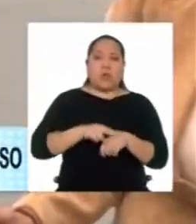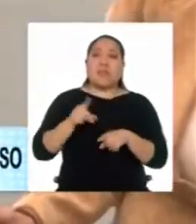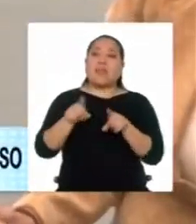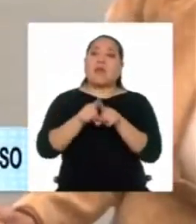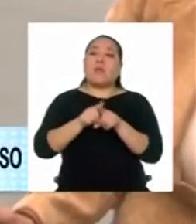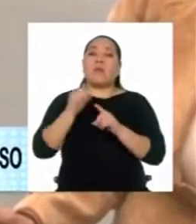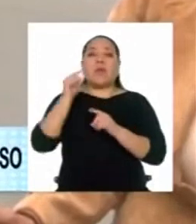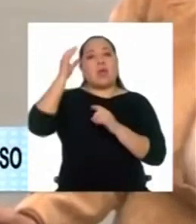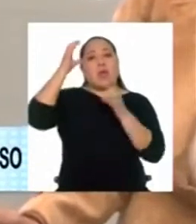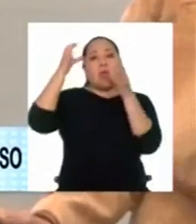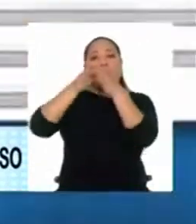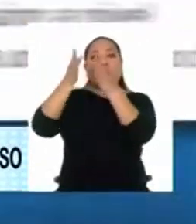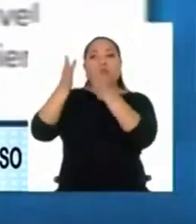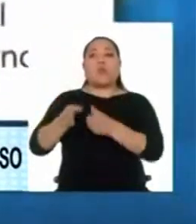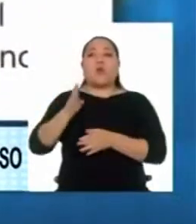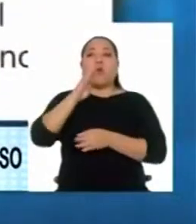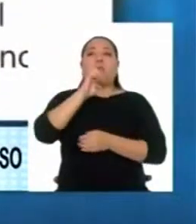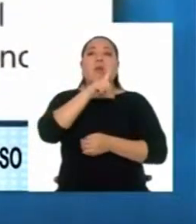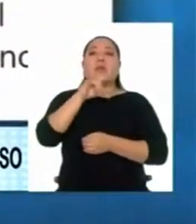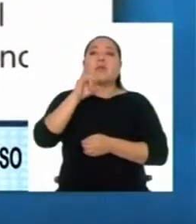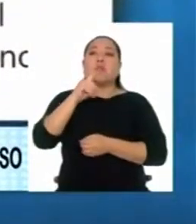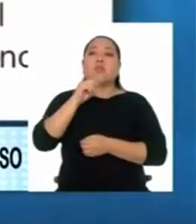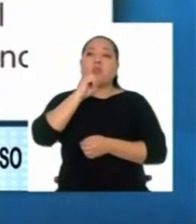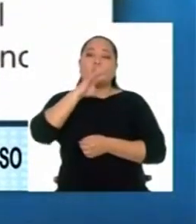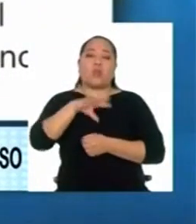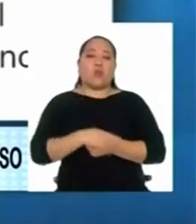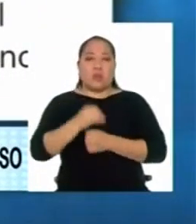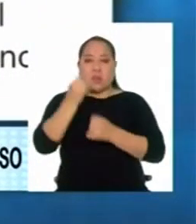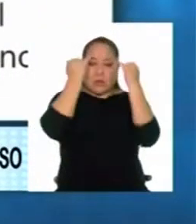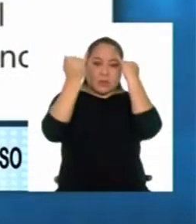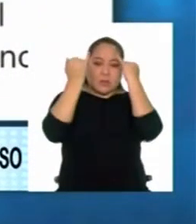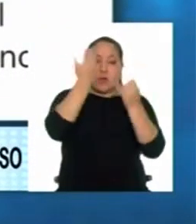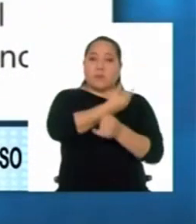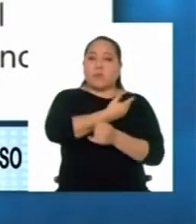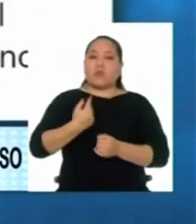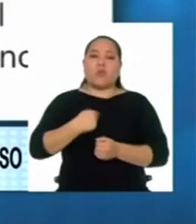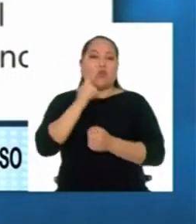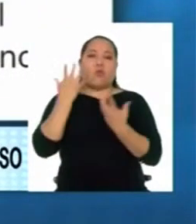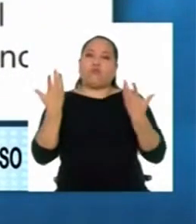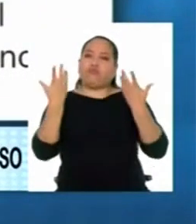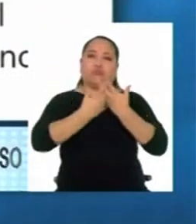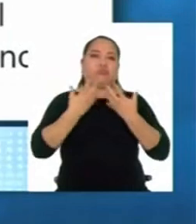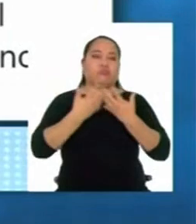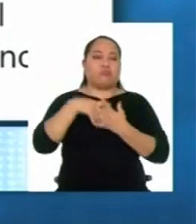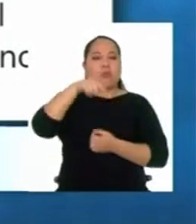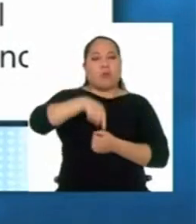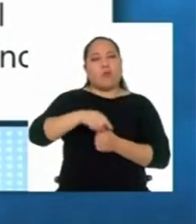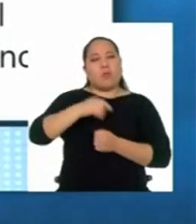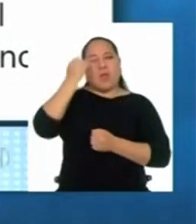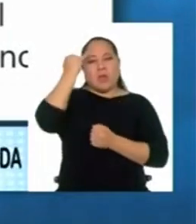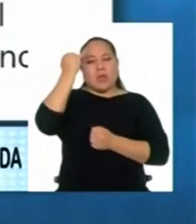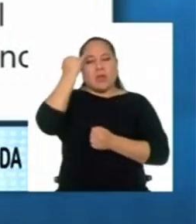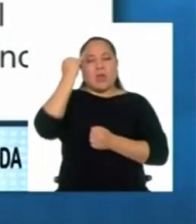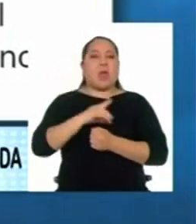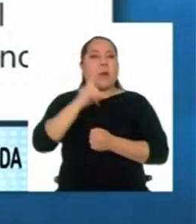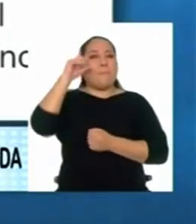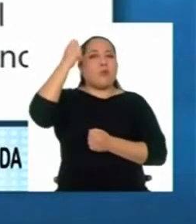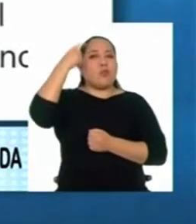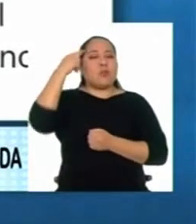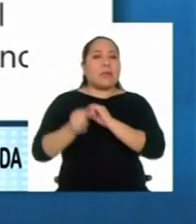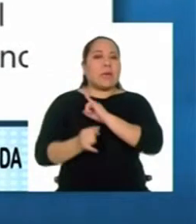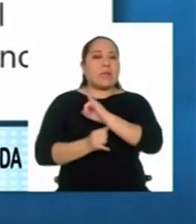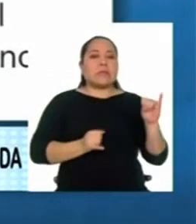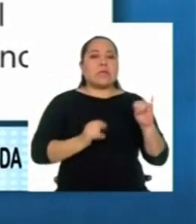paños fríos el congresista Guido Bellido, quien en la víspera afirmó que las ideas del presidente no corresponden a una formación política de izquierda, sino a un